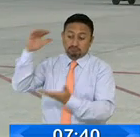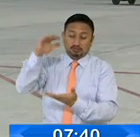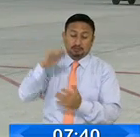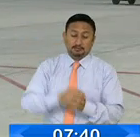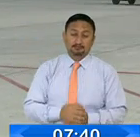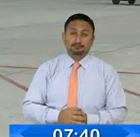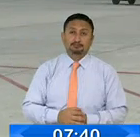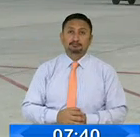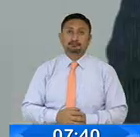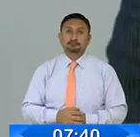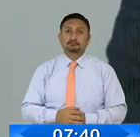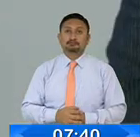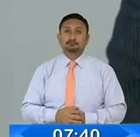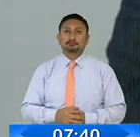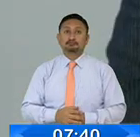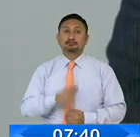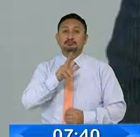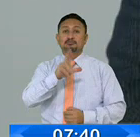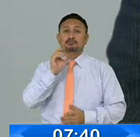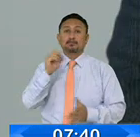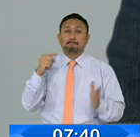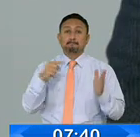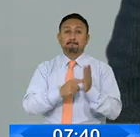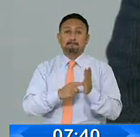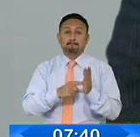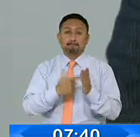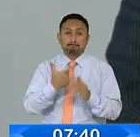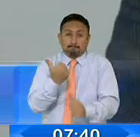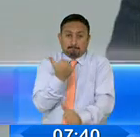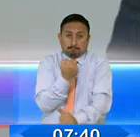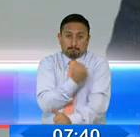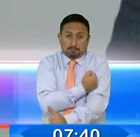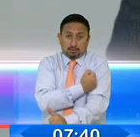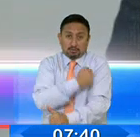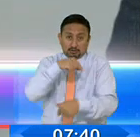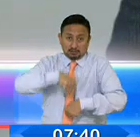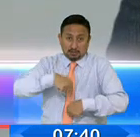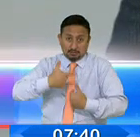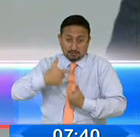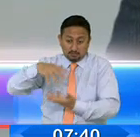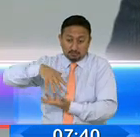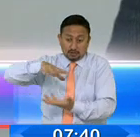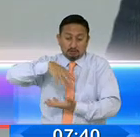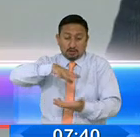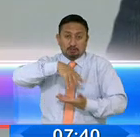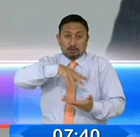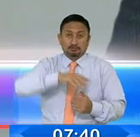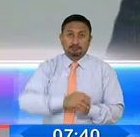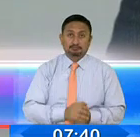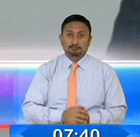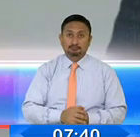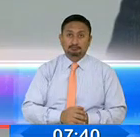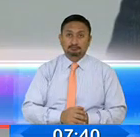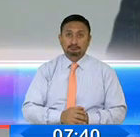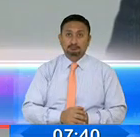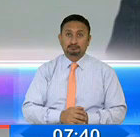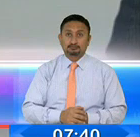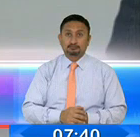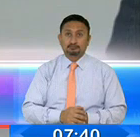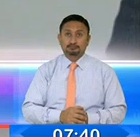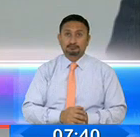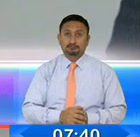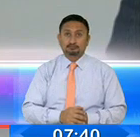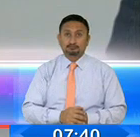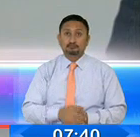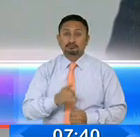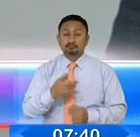farmacéutica Pfizer. Llegan 30.000 vacunas que van a ser ya destinadas a la fase 1. Es decir, se va a